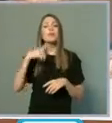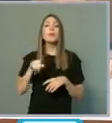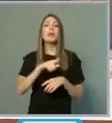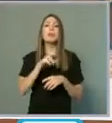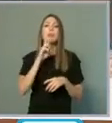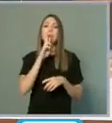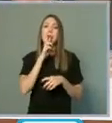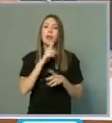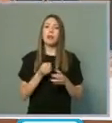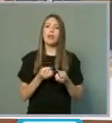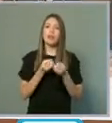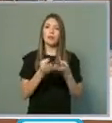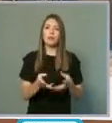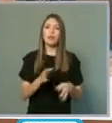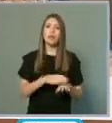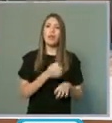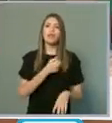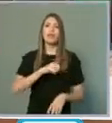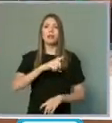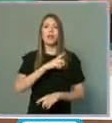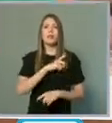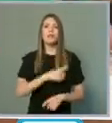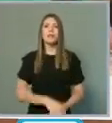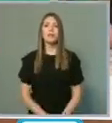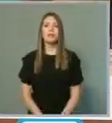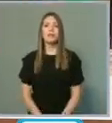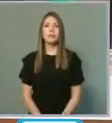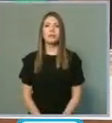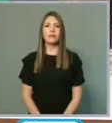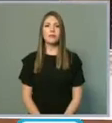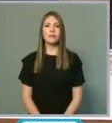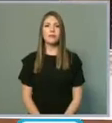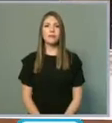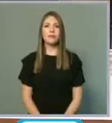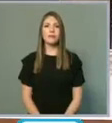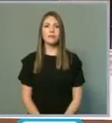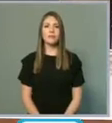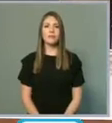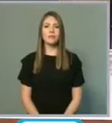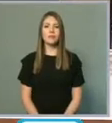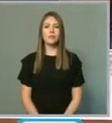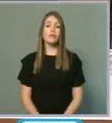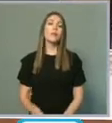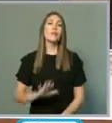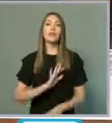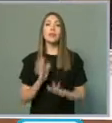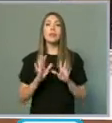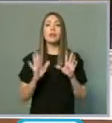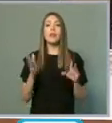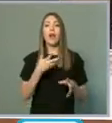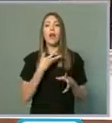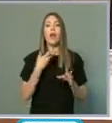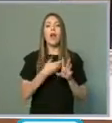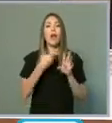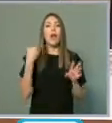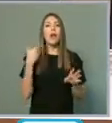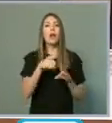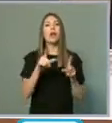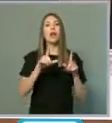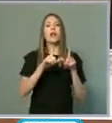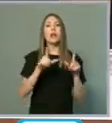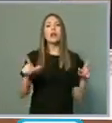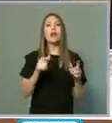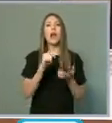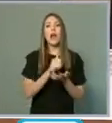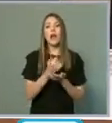pues son bastantes, ¿no? Ahora Muy sí que bien. vale la pena, la verdad. Muy bien, Entonces- Cintia. De aquel lado entonces ya tenemos nuestro arroz ya previamente cocido. Voy a